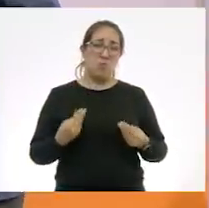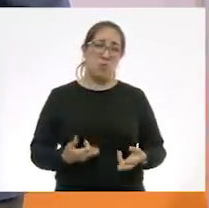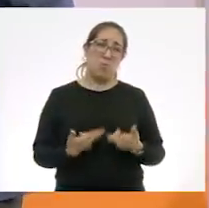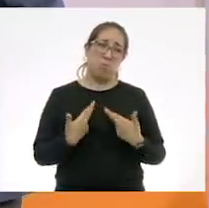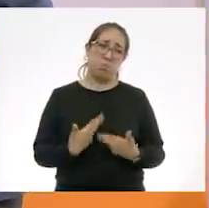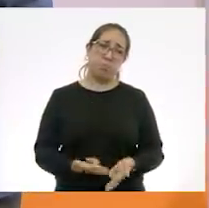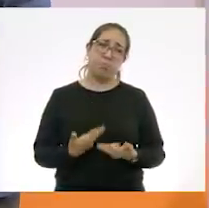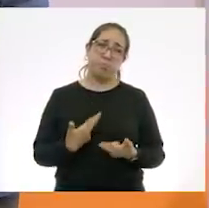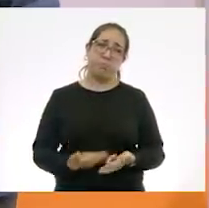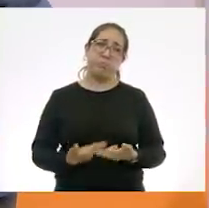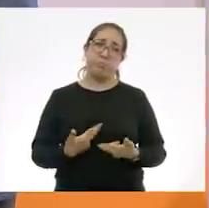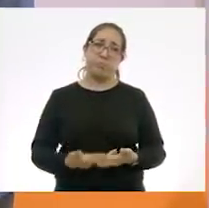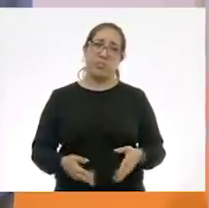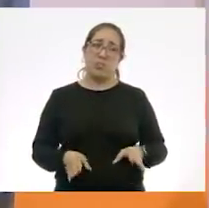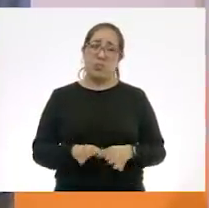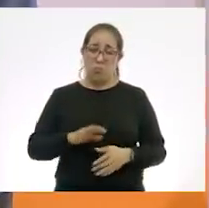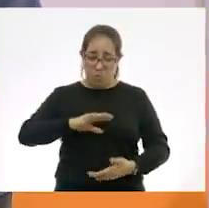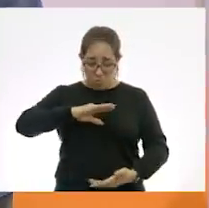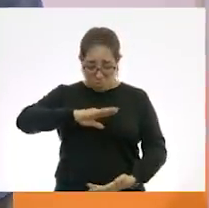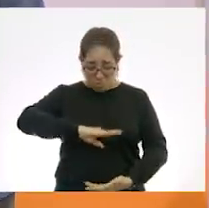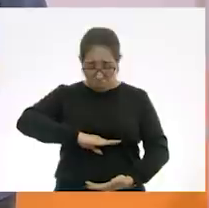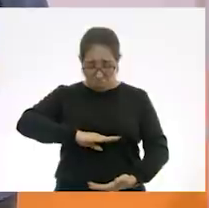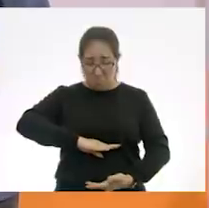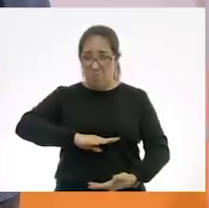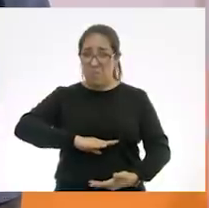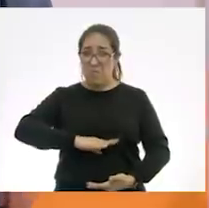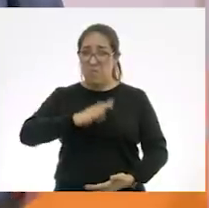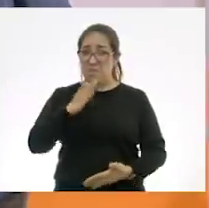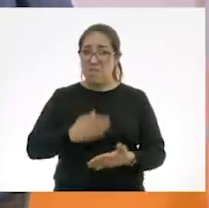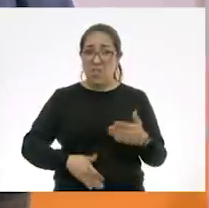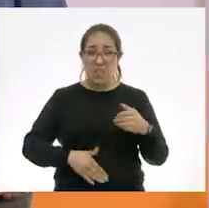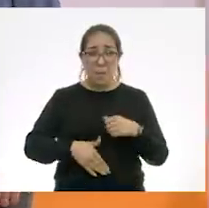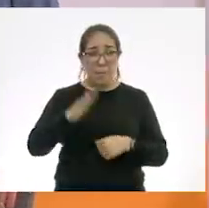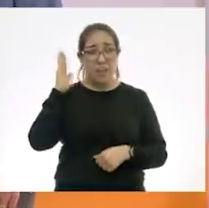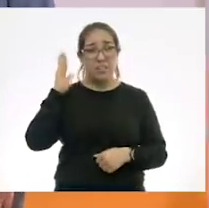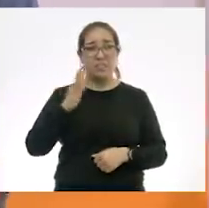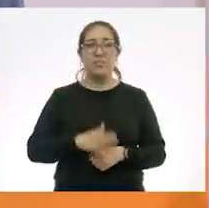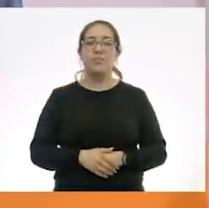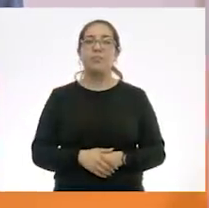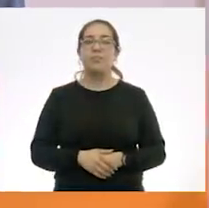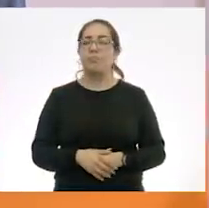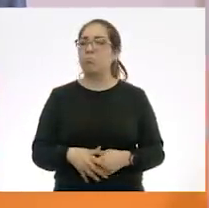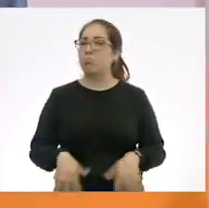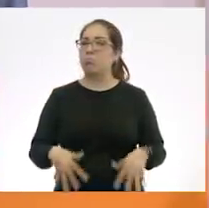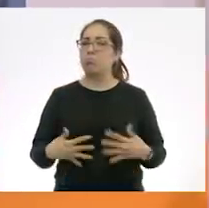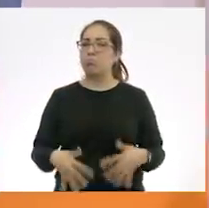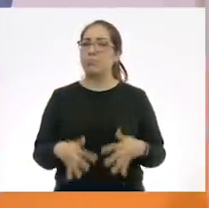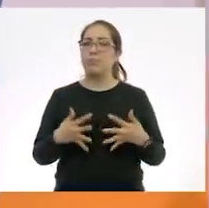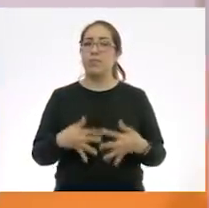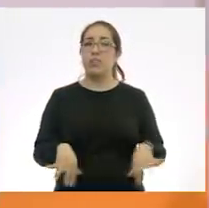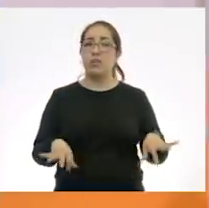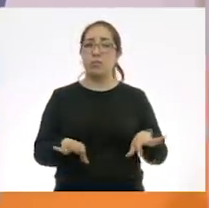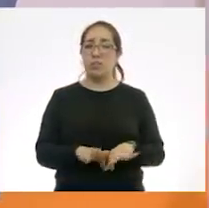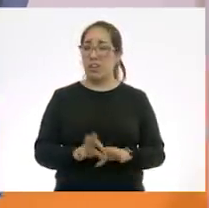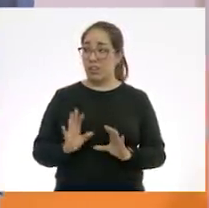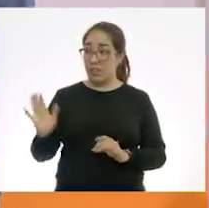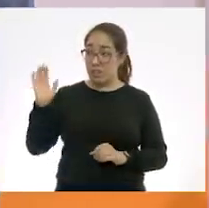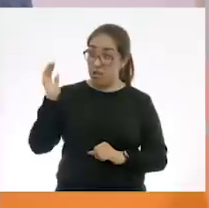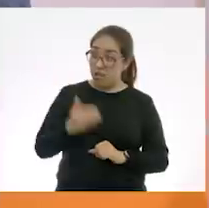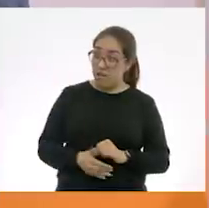imagina, todo, y apenas en este pedacito de cuerpo. Exactamente, pero es un sistema súper importante. ¿Ya habremos